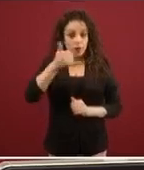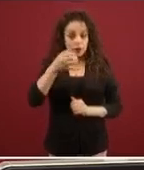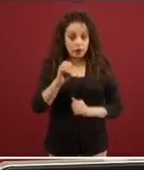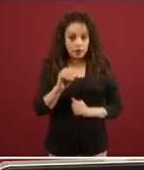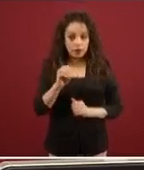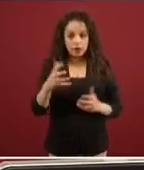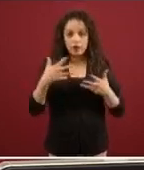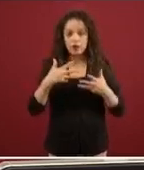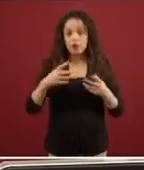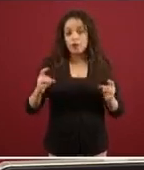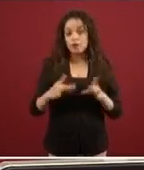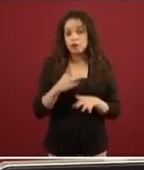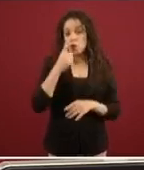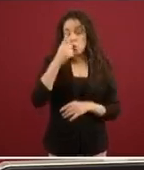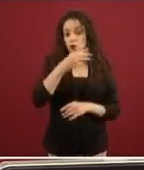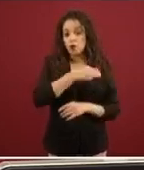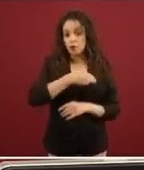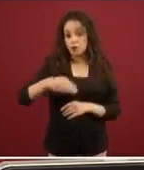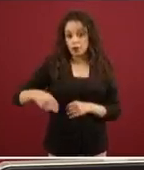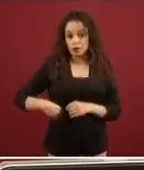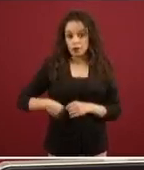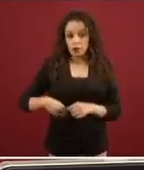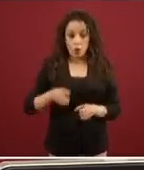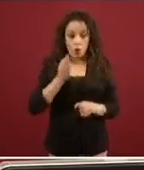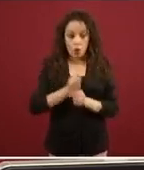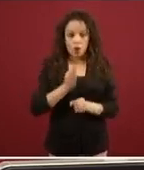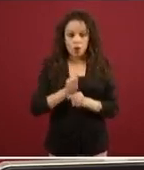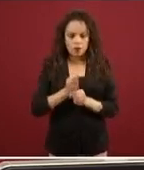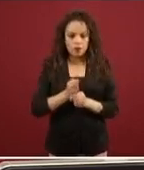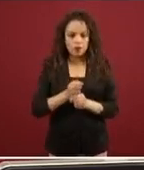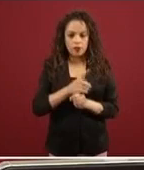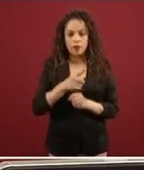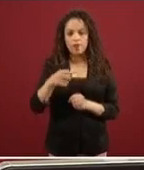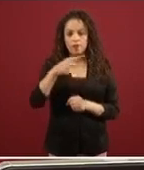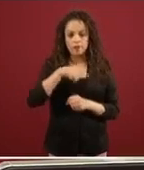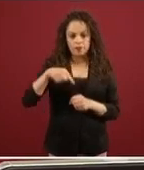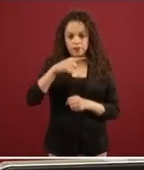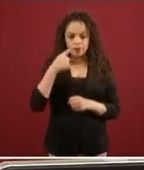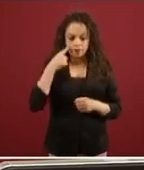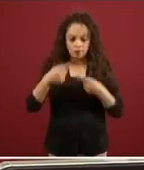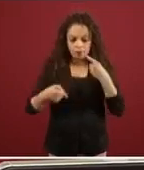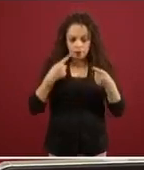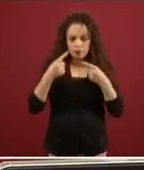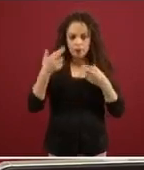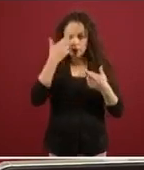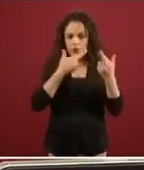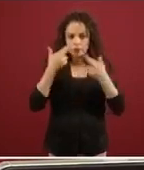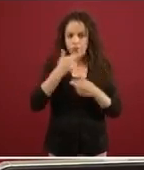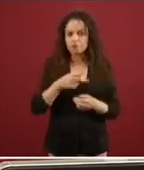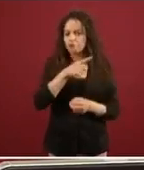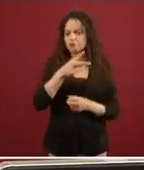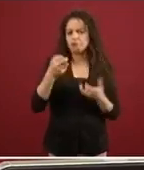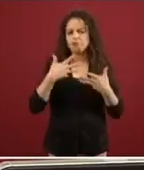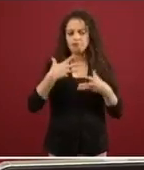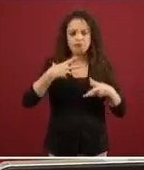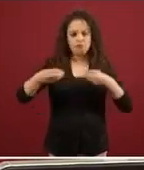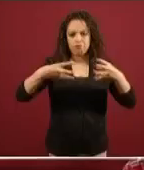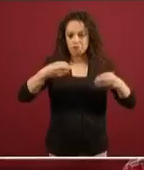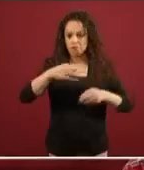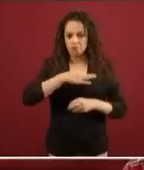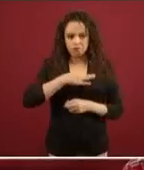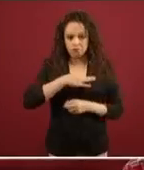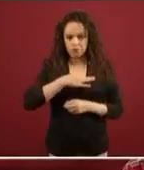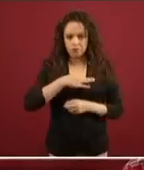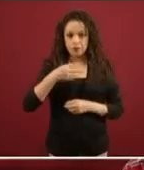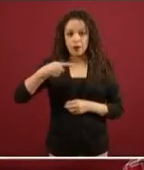un municipio que hoy habíamos considerado que está sin transmisión, pero empieza a tener transmisión y no se logra controlar la transmisión